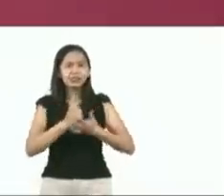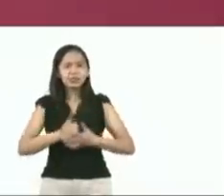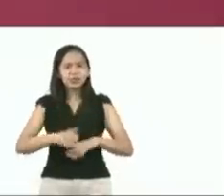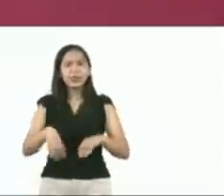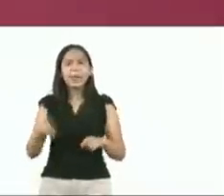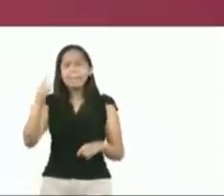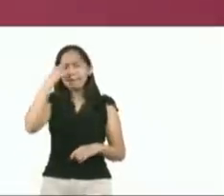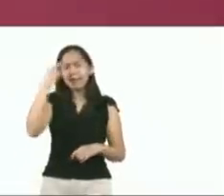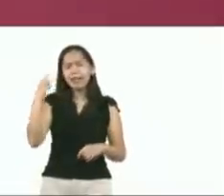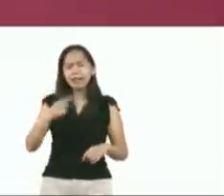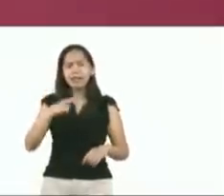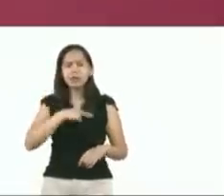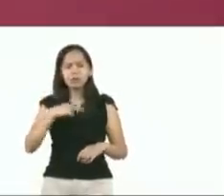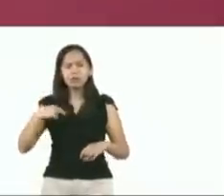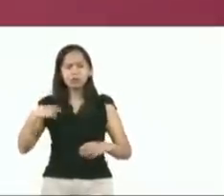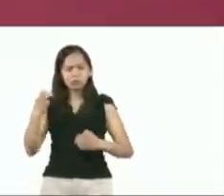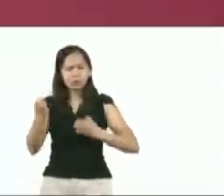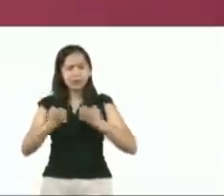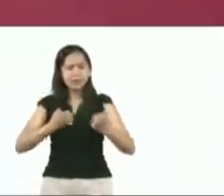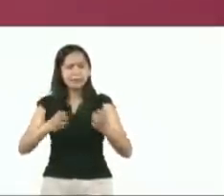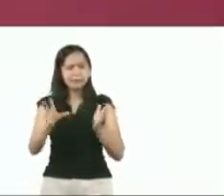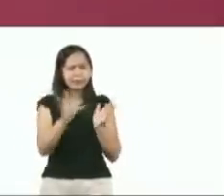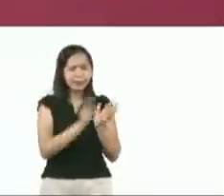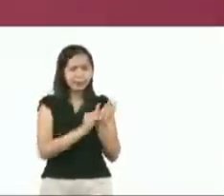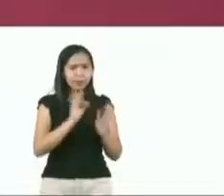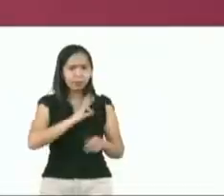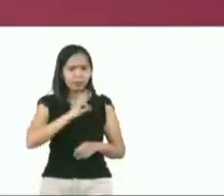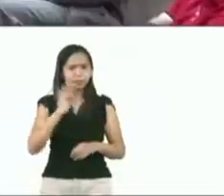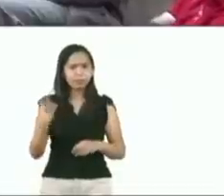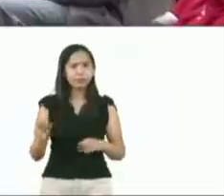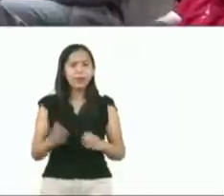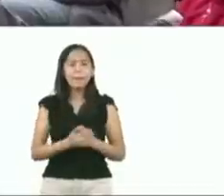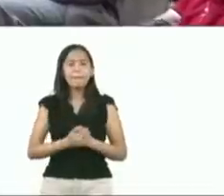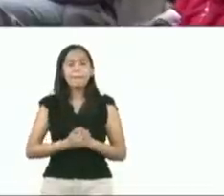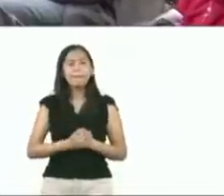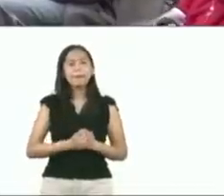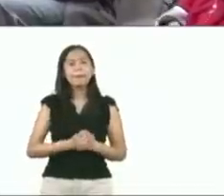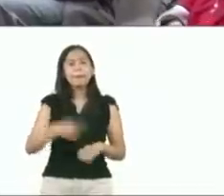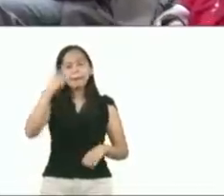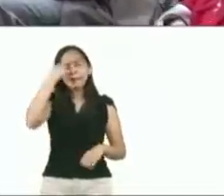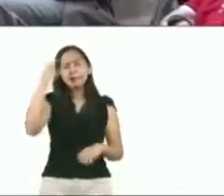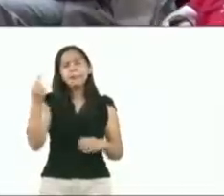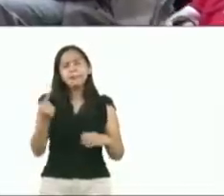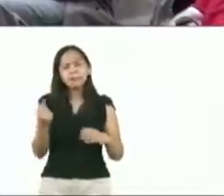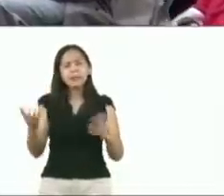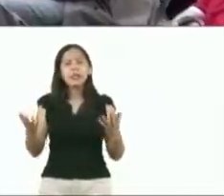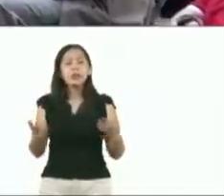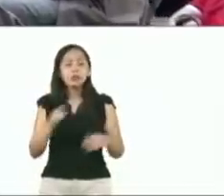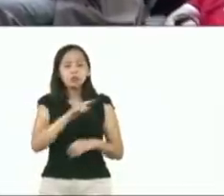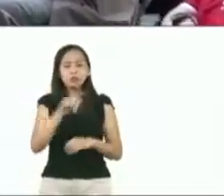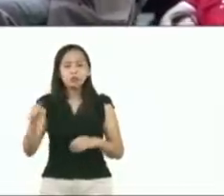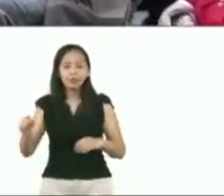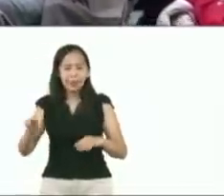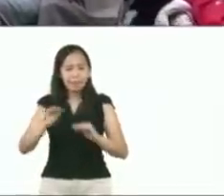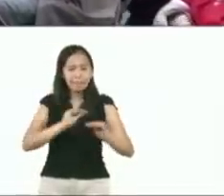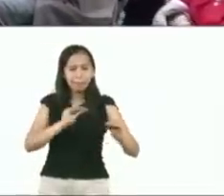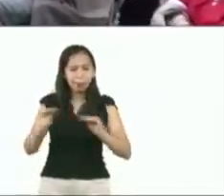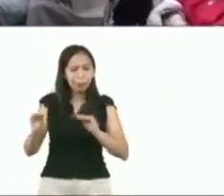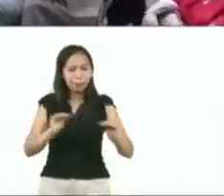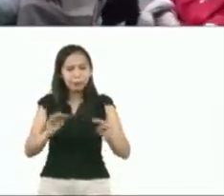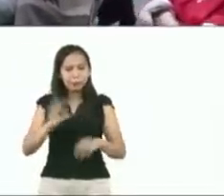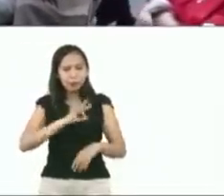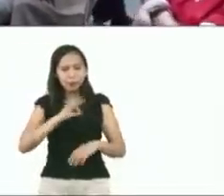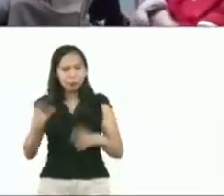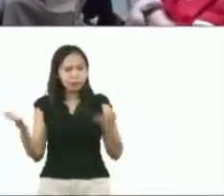las combinaciones de ejercicio, donde resaltarán sus más memorables movimientos y golpes que las y